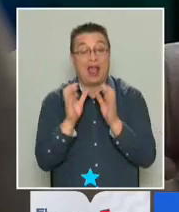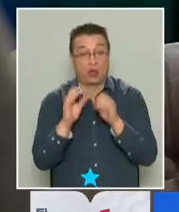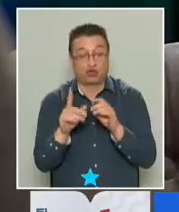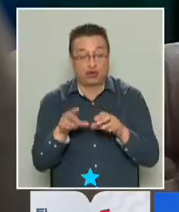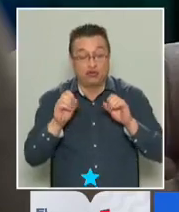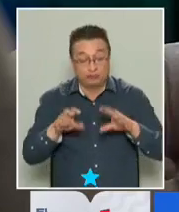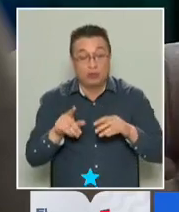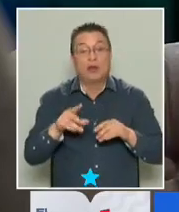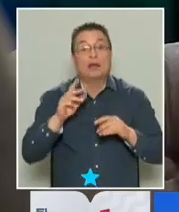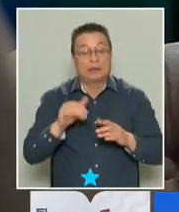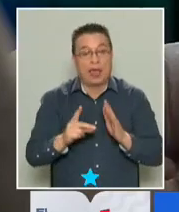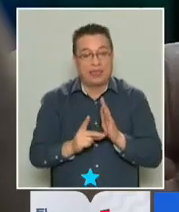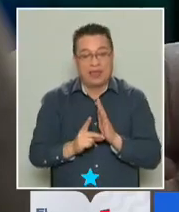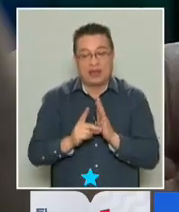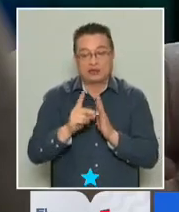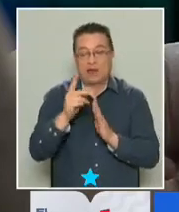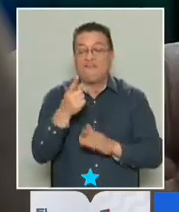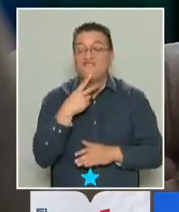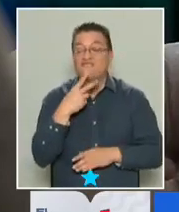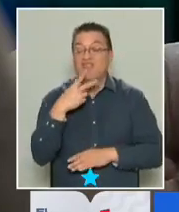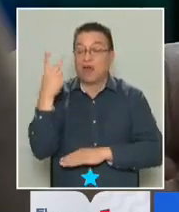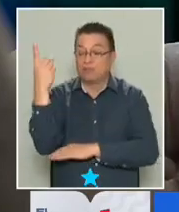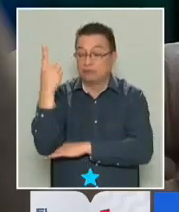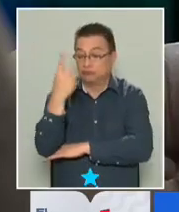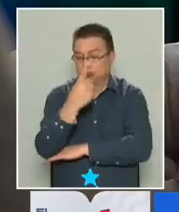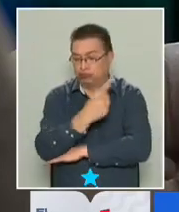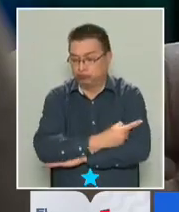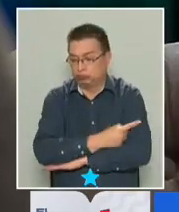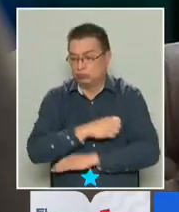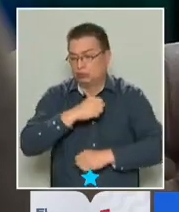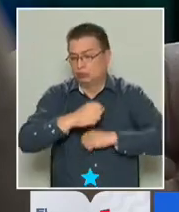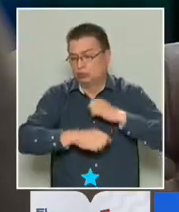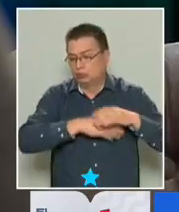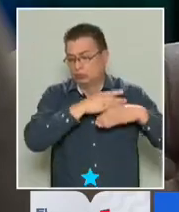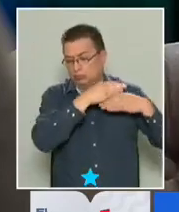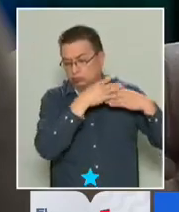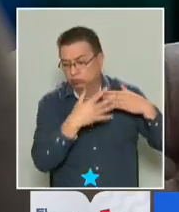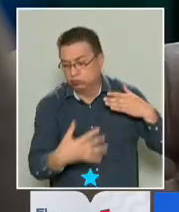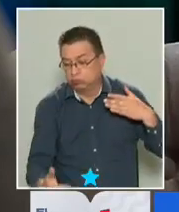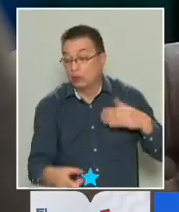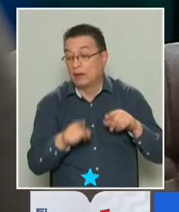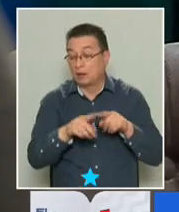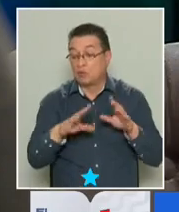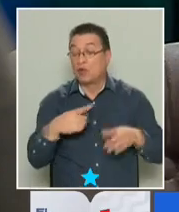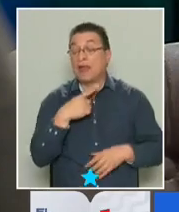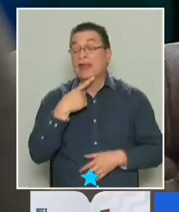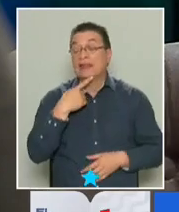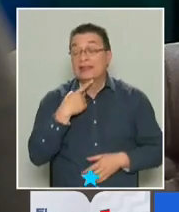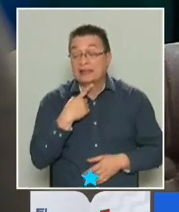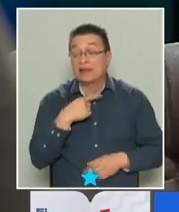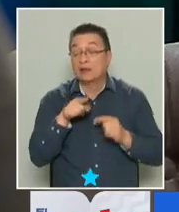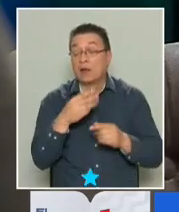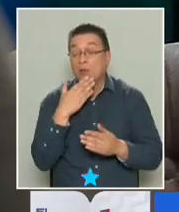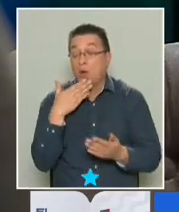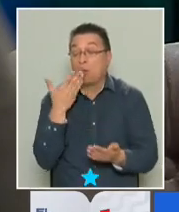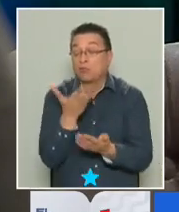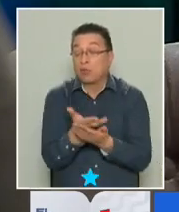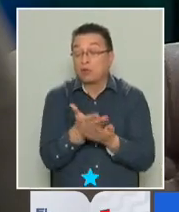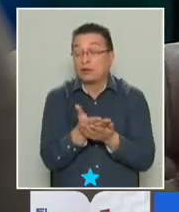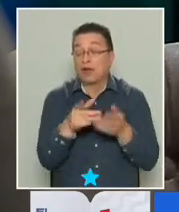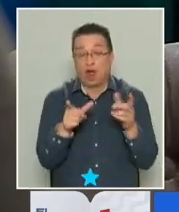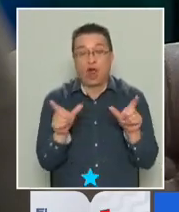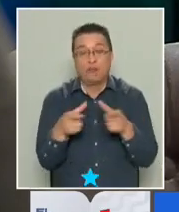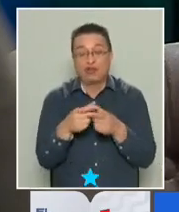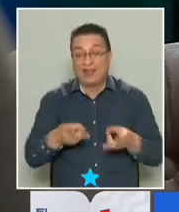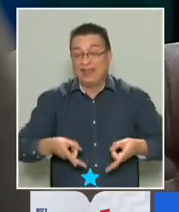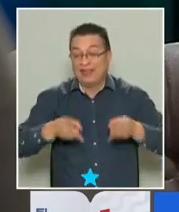formación a desarrollar durante toda la vida o sea es un proceso continuo luego es bien interesante porque la propuesta que está haciendo la comisión de